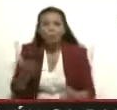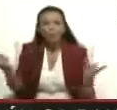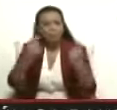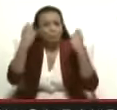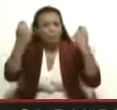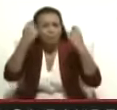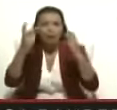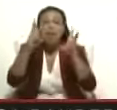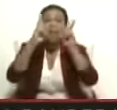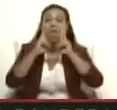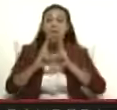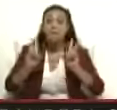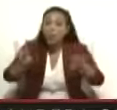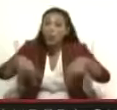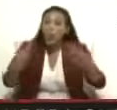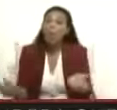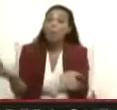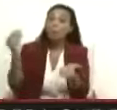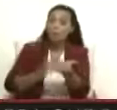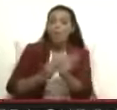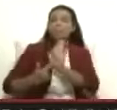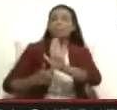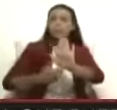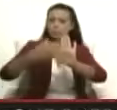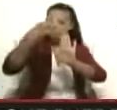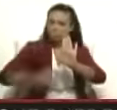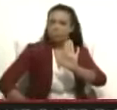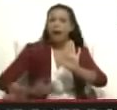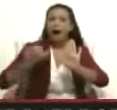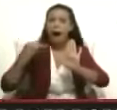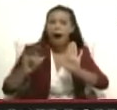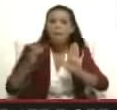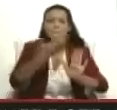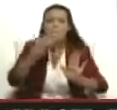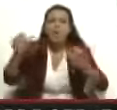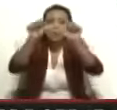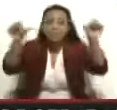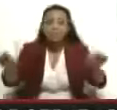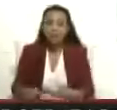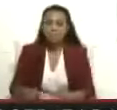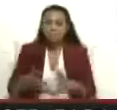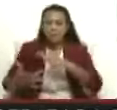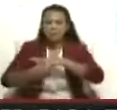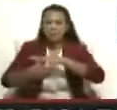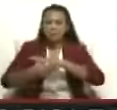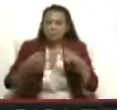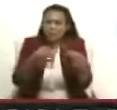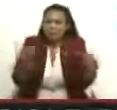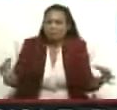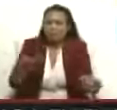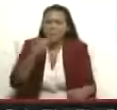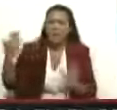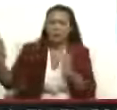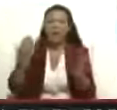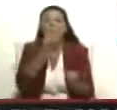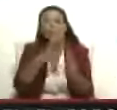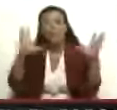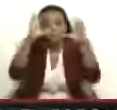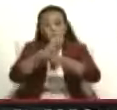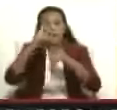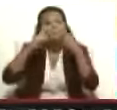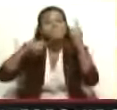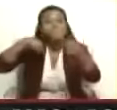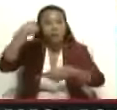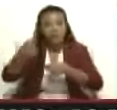jornada limpia, nuevamente demostrando que tenemos el mejor sistema electoral del mundo. Buenas noches.